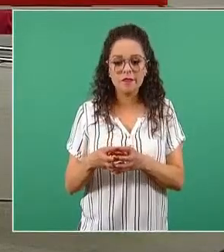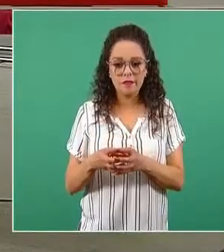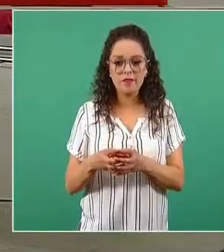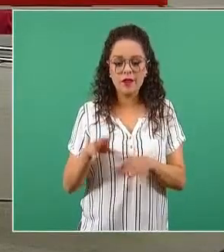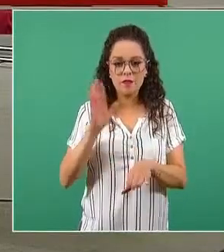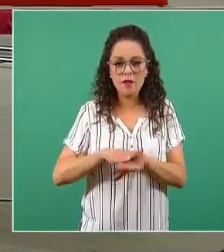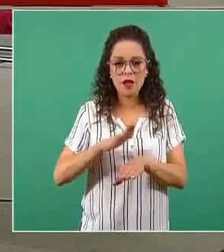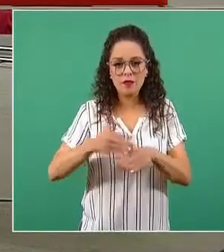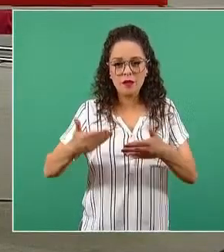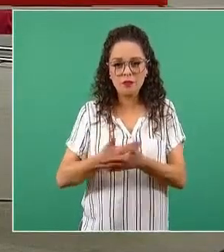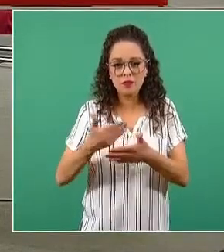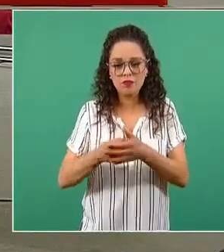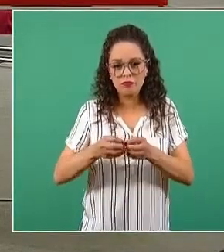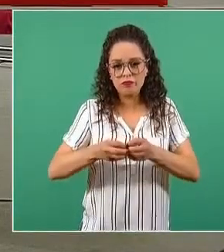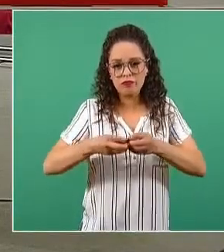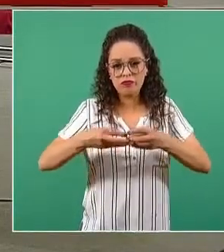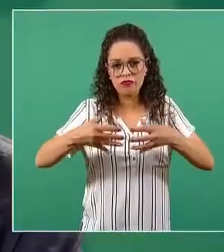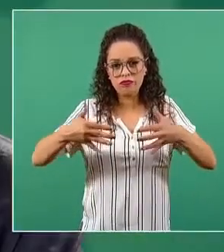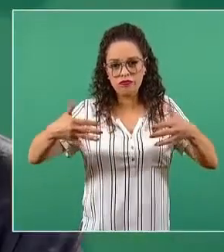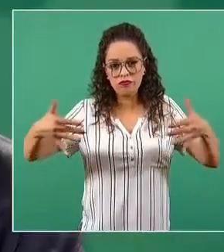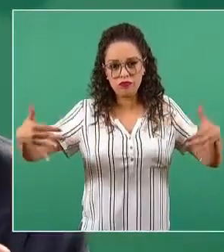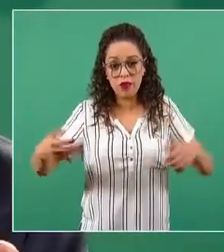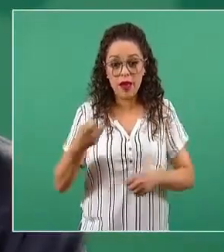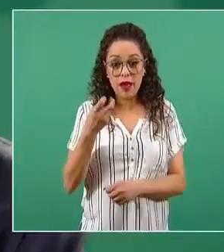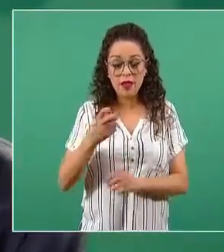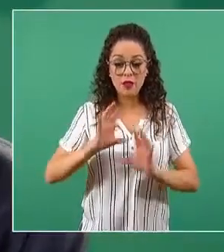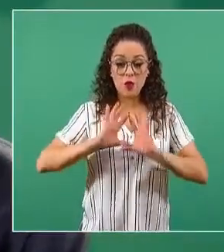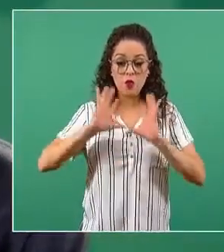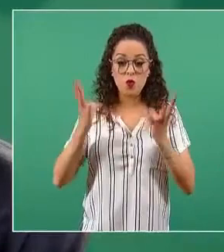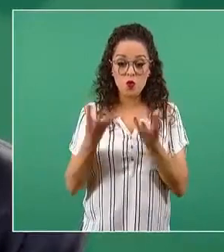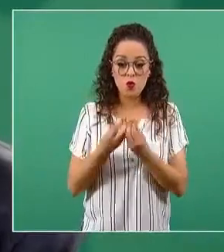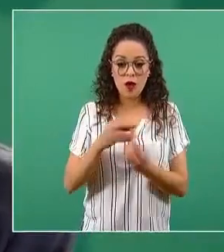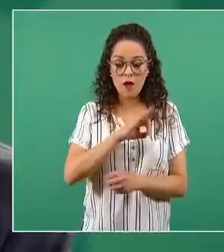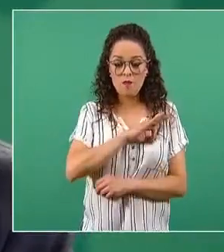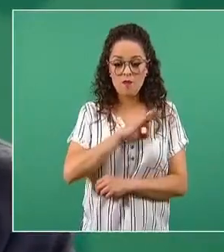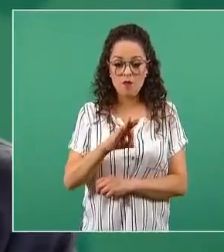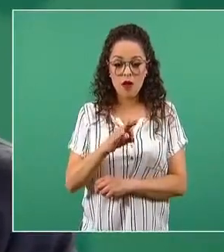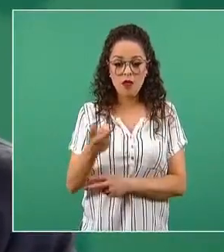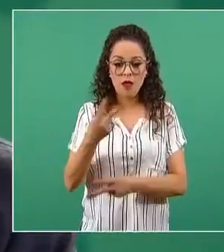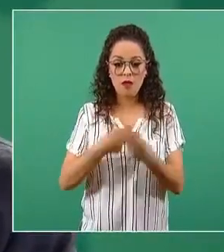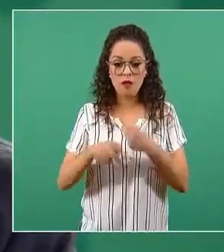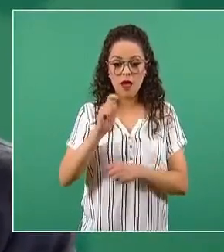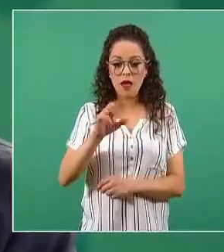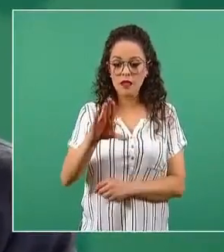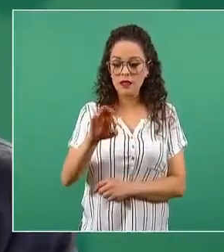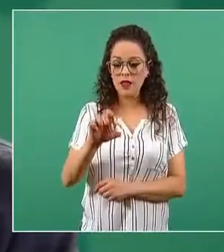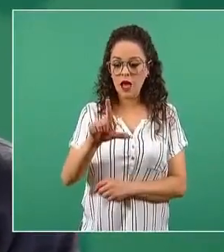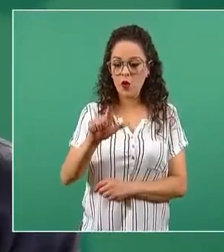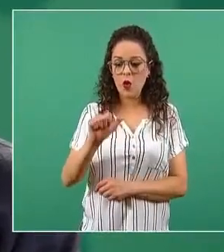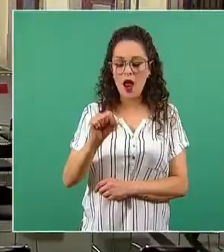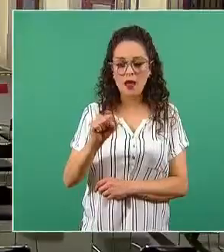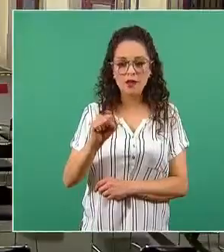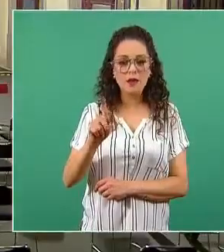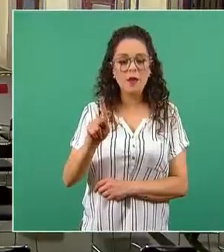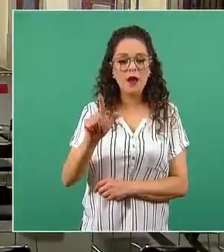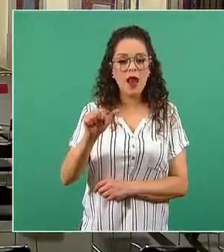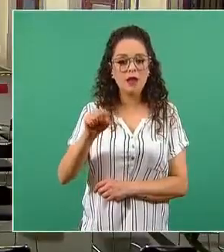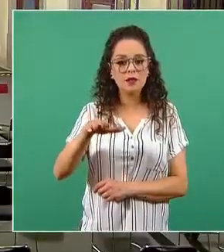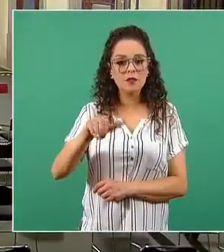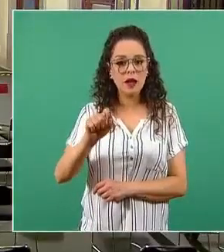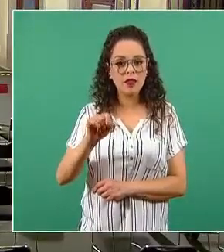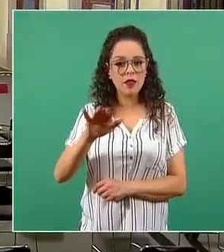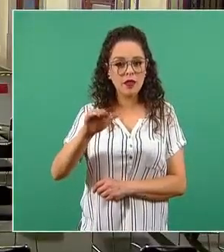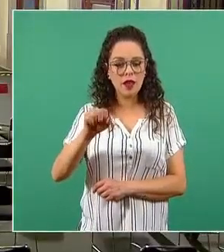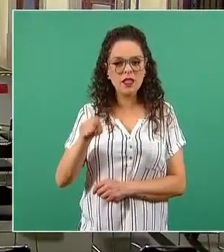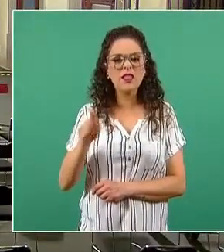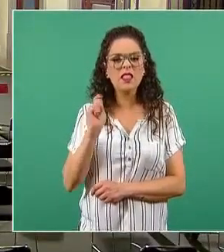se especialicen y formen un conjunto de células que se llaman células plasmáticas, que